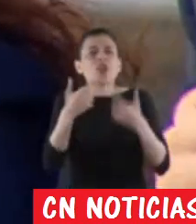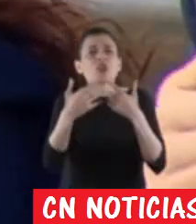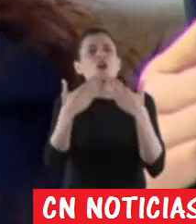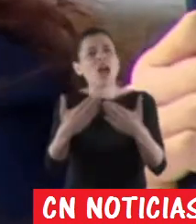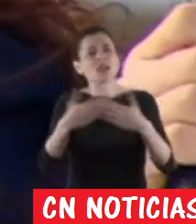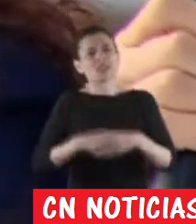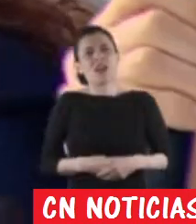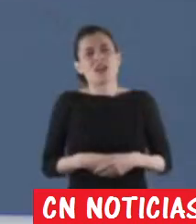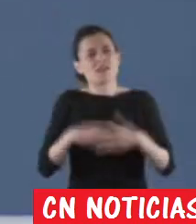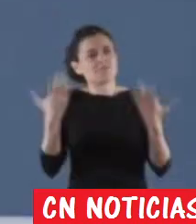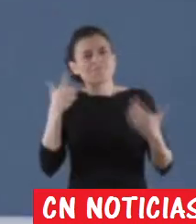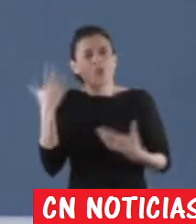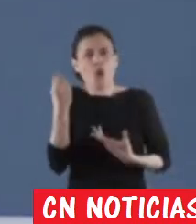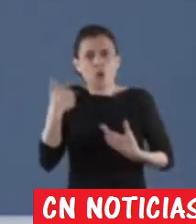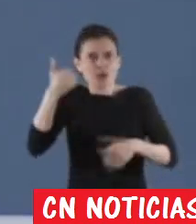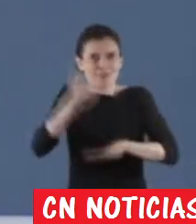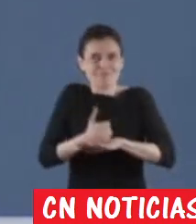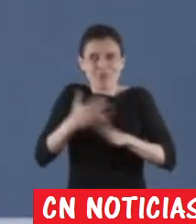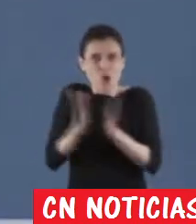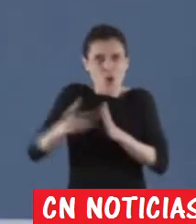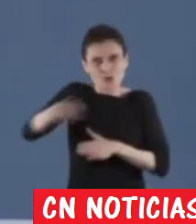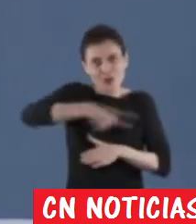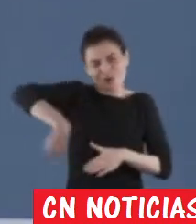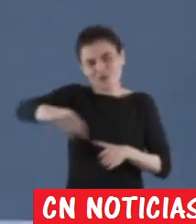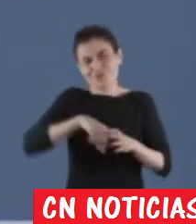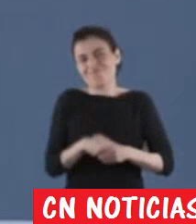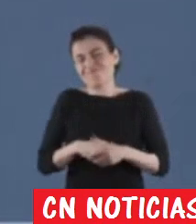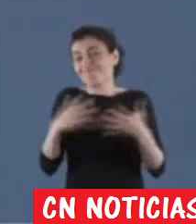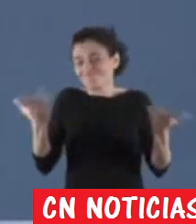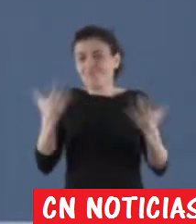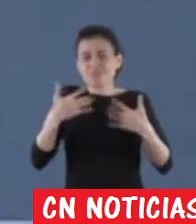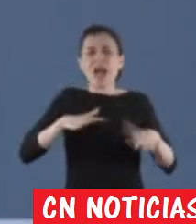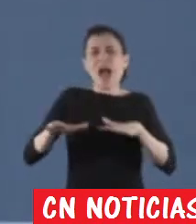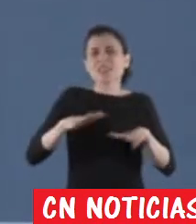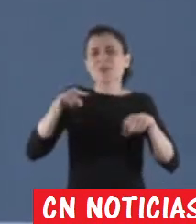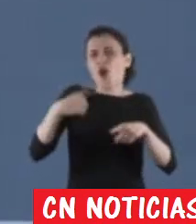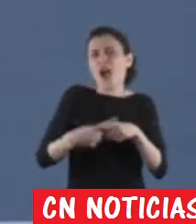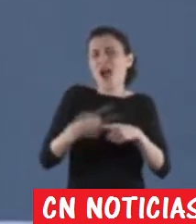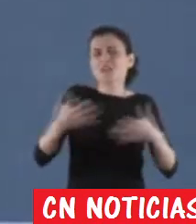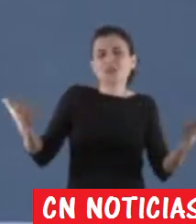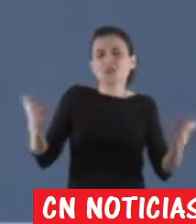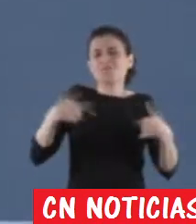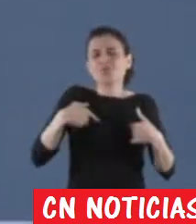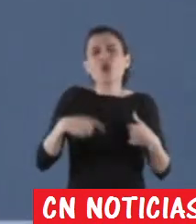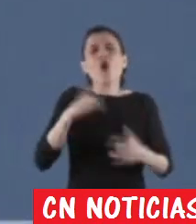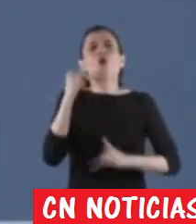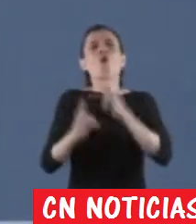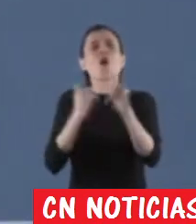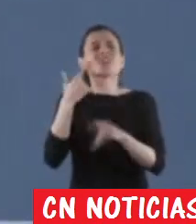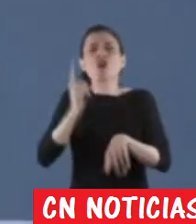agradecer la oportunidad de compartir con ustedes esta actividad. Contarles que ni